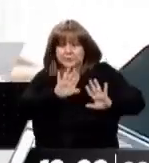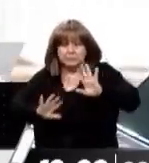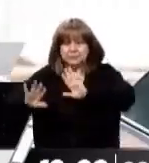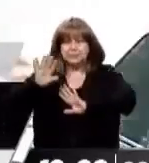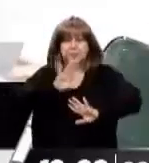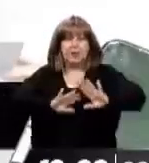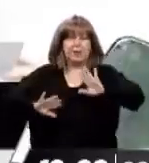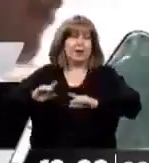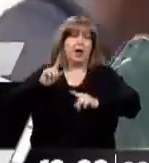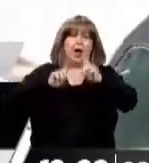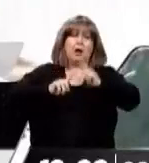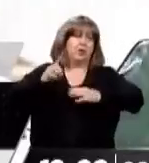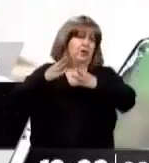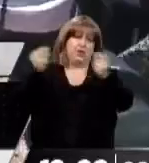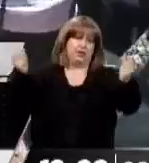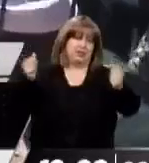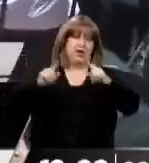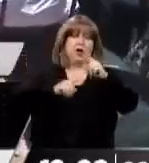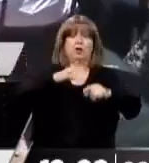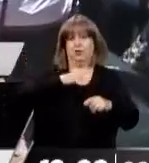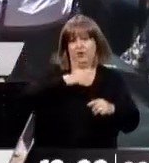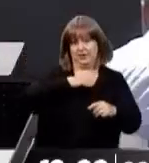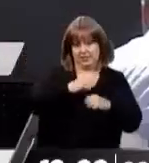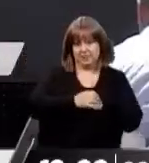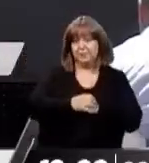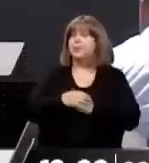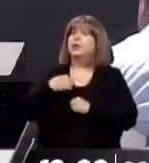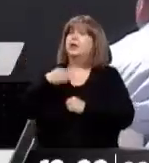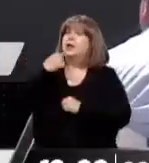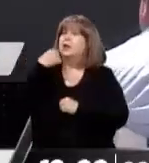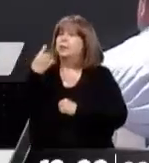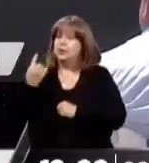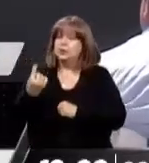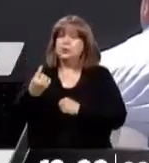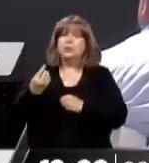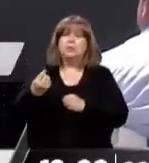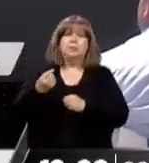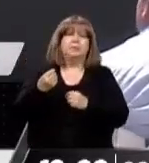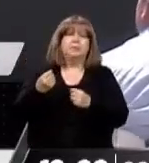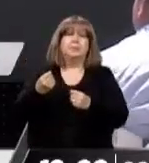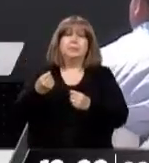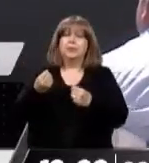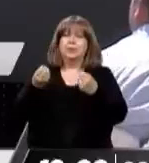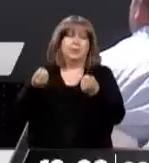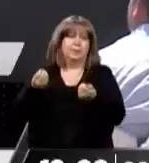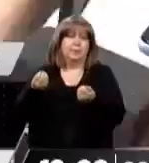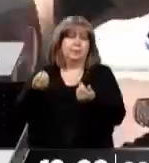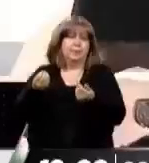esas obras que ya están terminadas y otras en ejecución. ¿Usted no le hizo el pedido concretamente lo que había pasado? No.